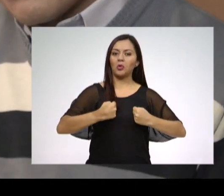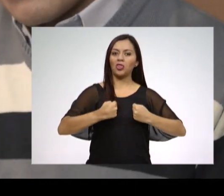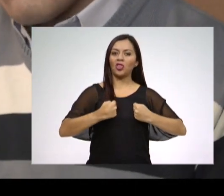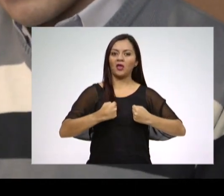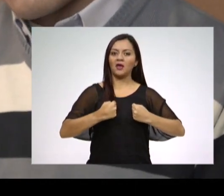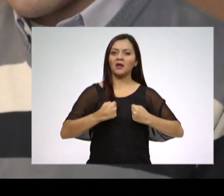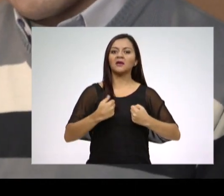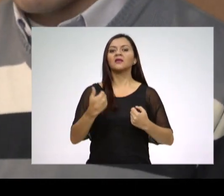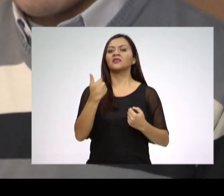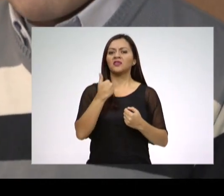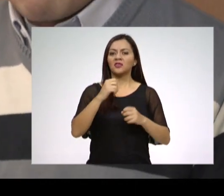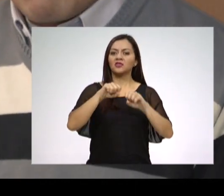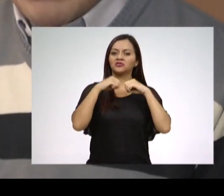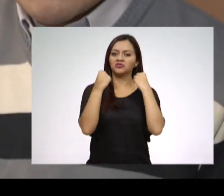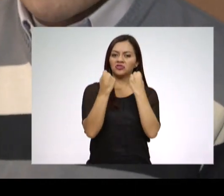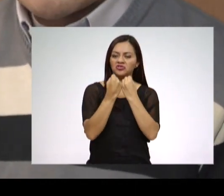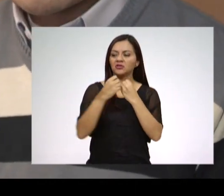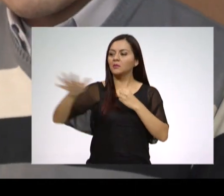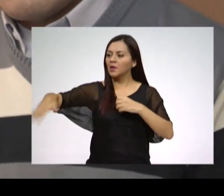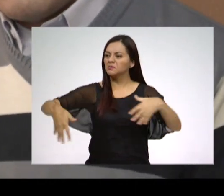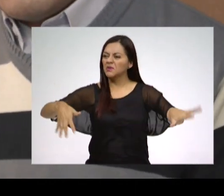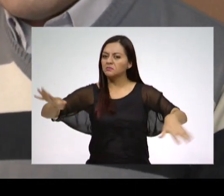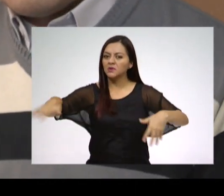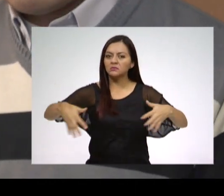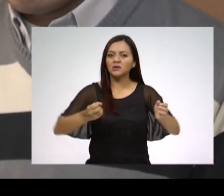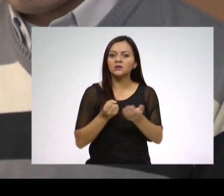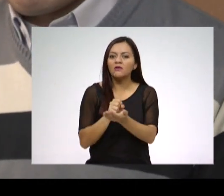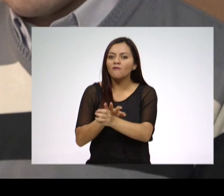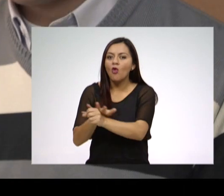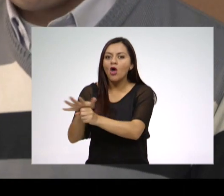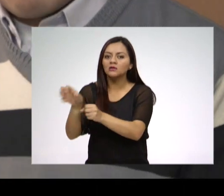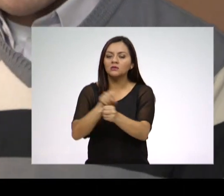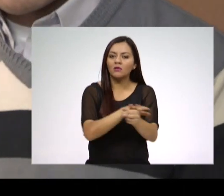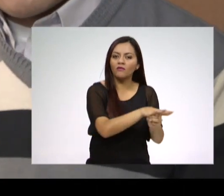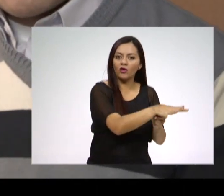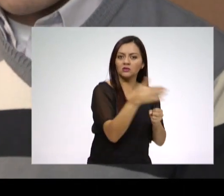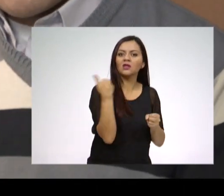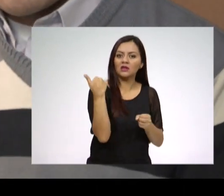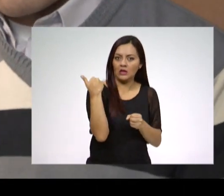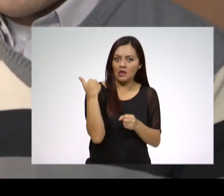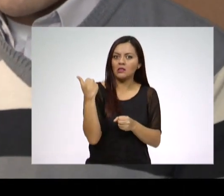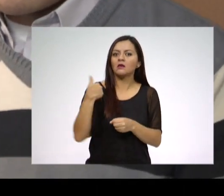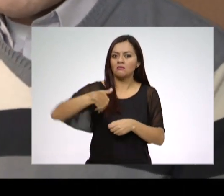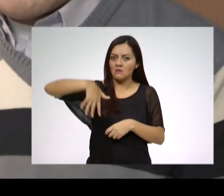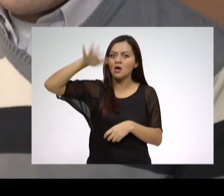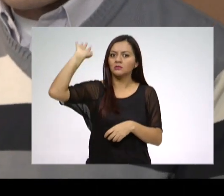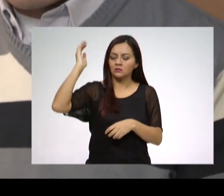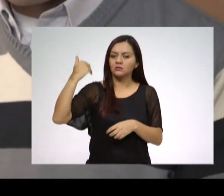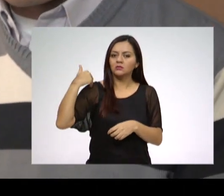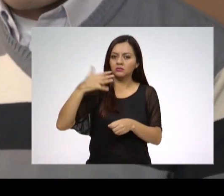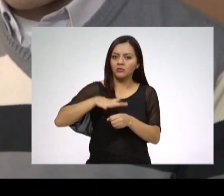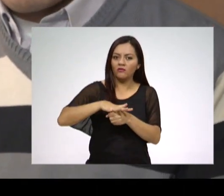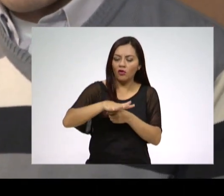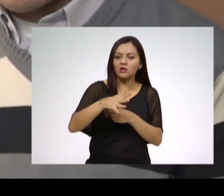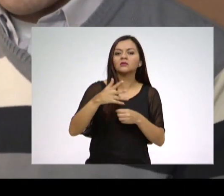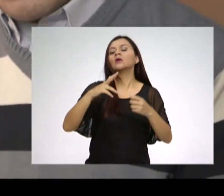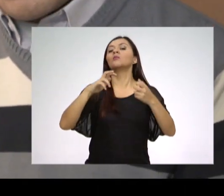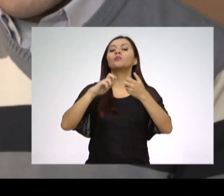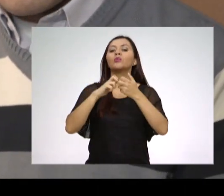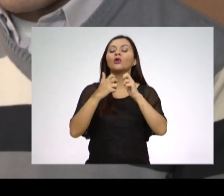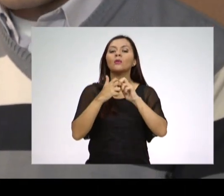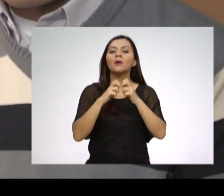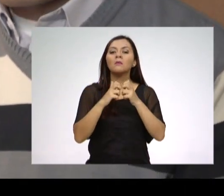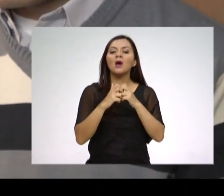el, a nivel social, mueven personas, tienen problemas con las leyes, con problemas